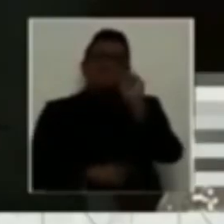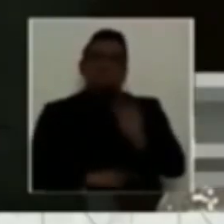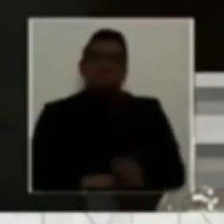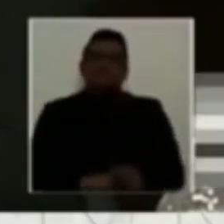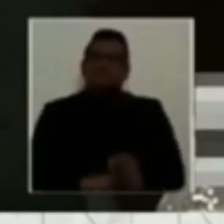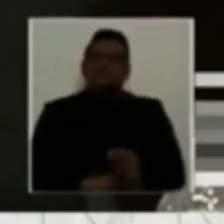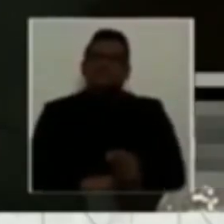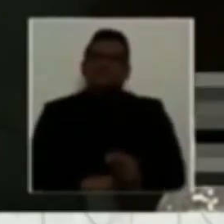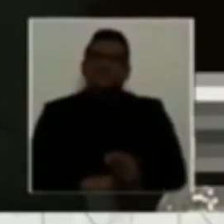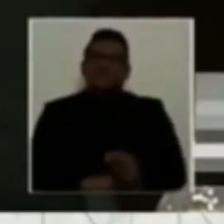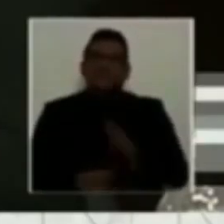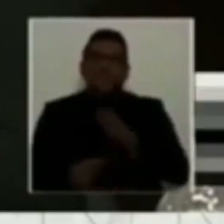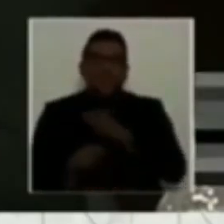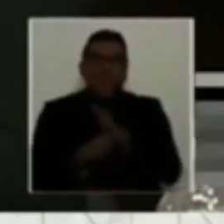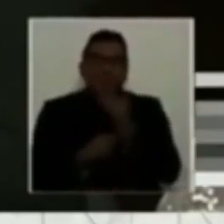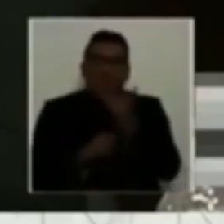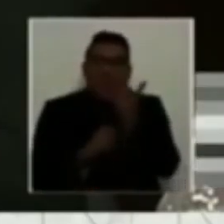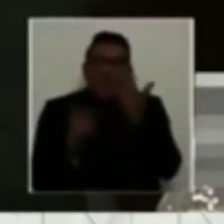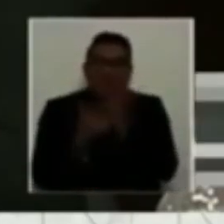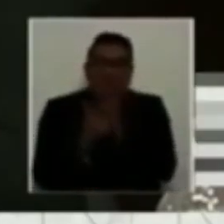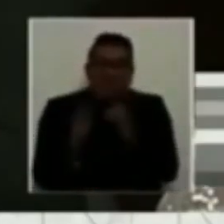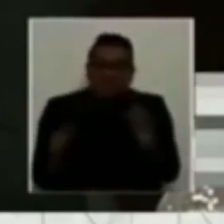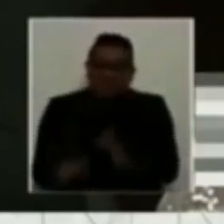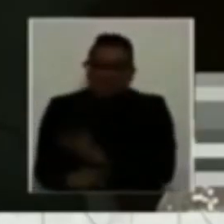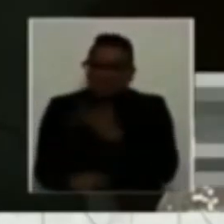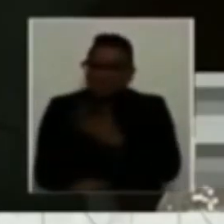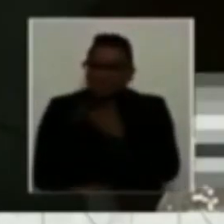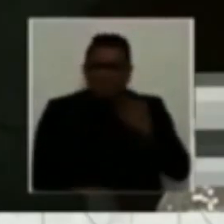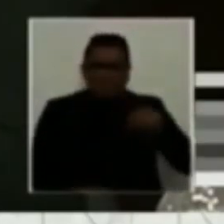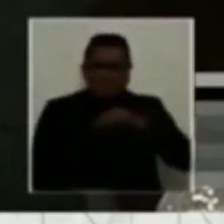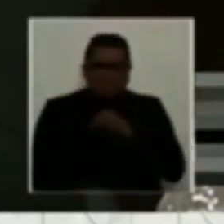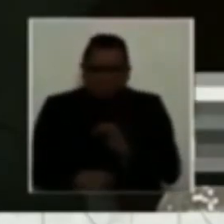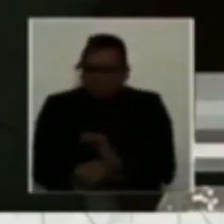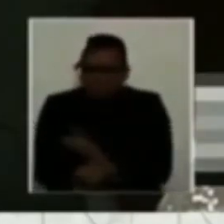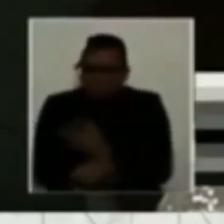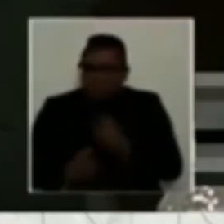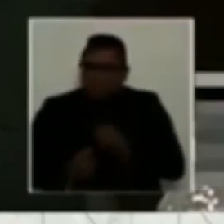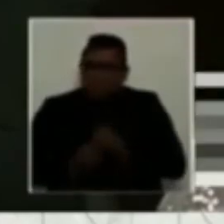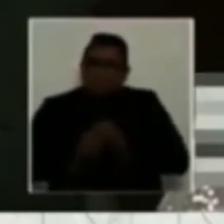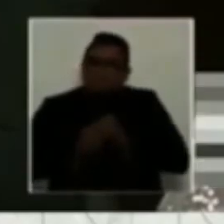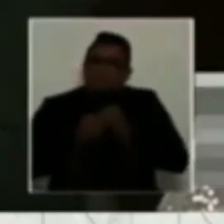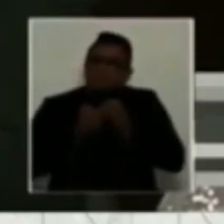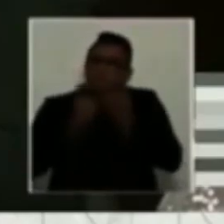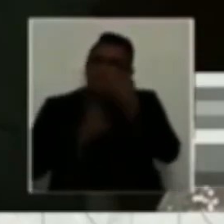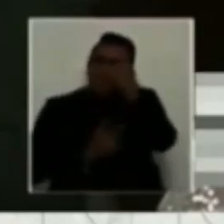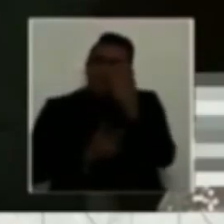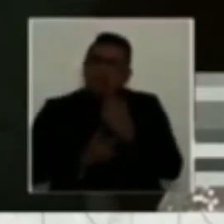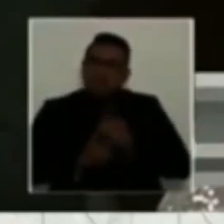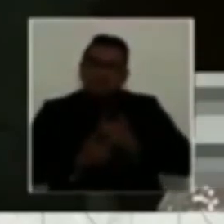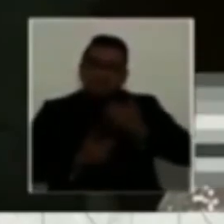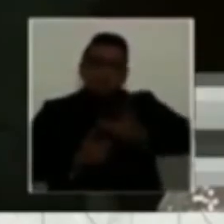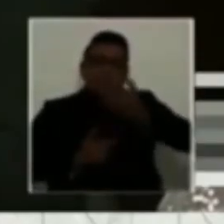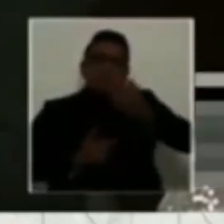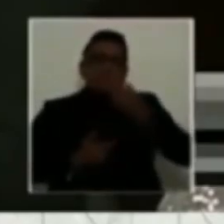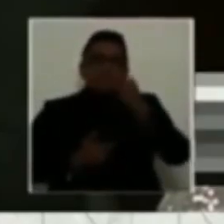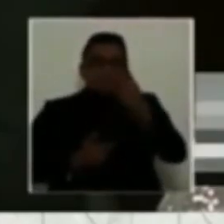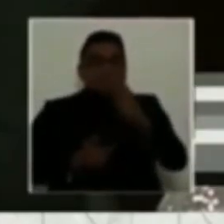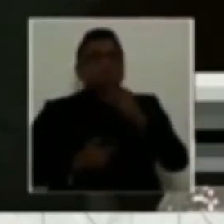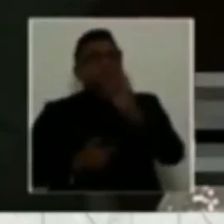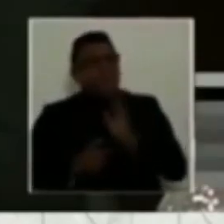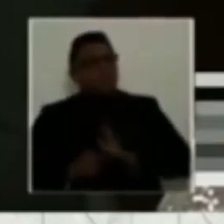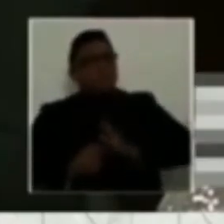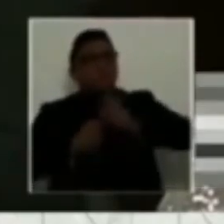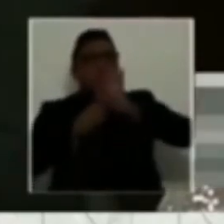que sea el sentimiento que nos provoca esta situación para ser mejores para demostrar